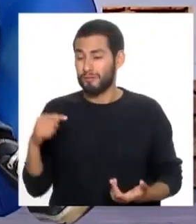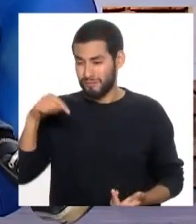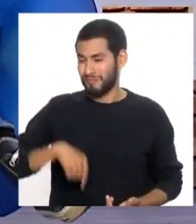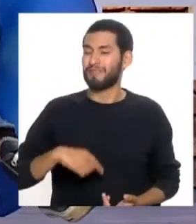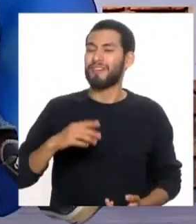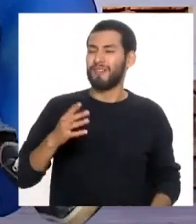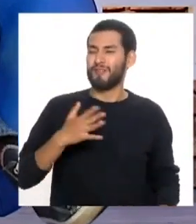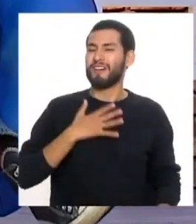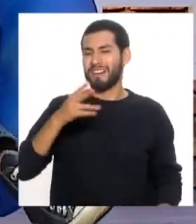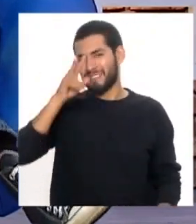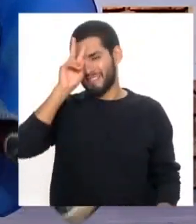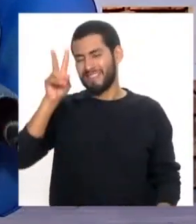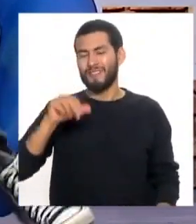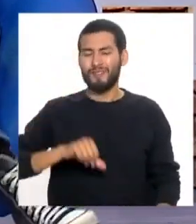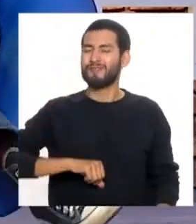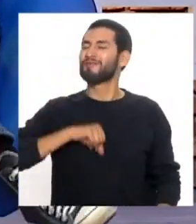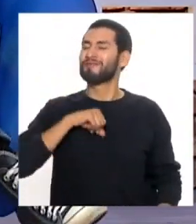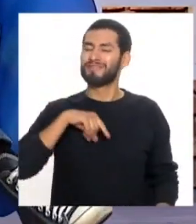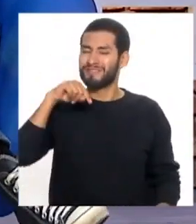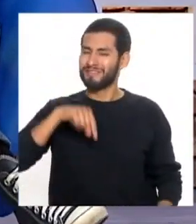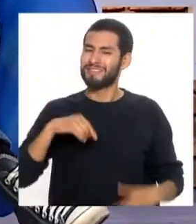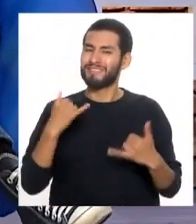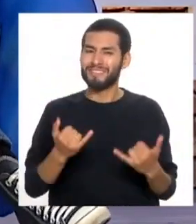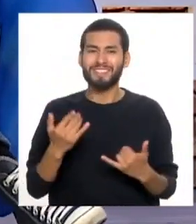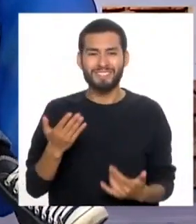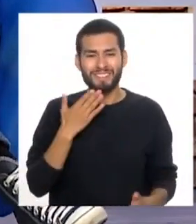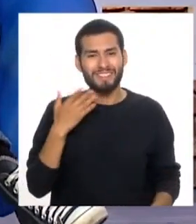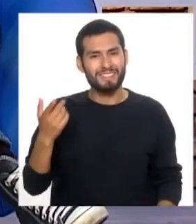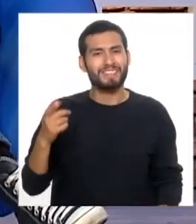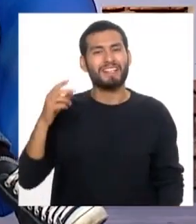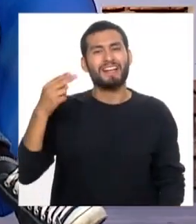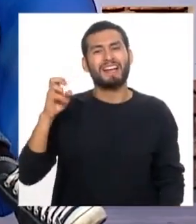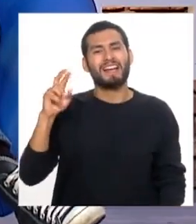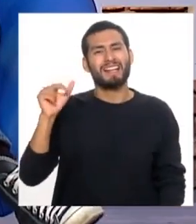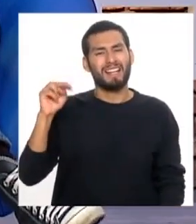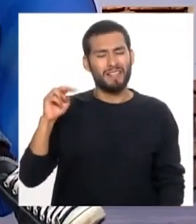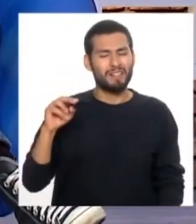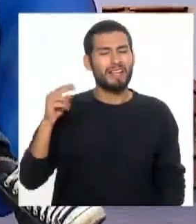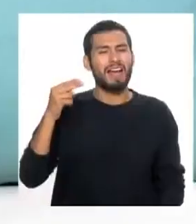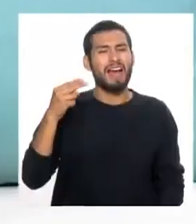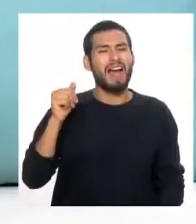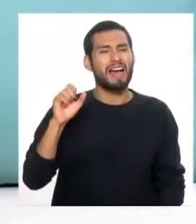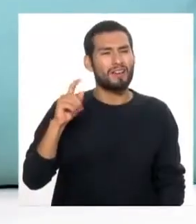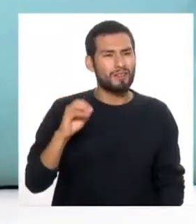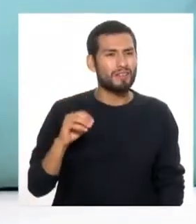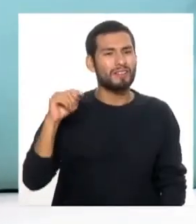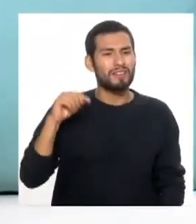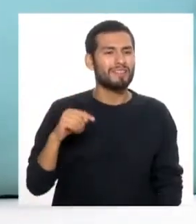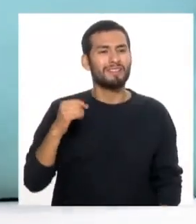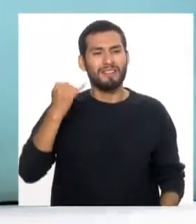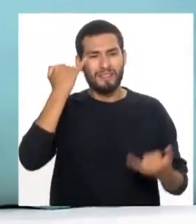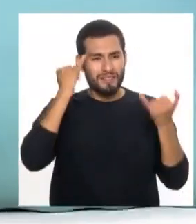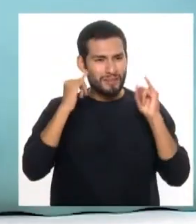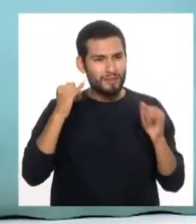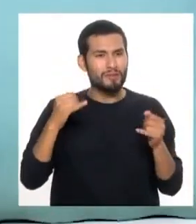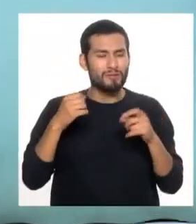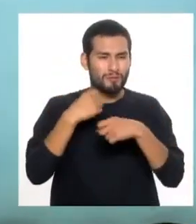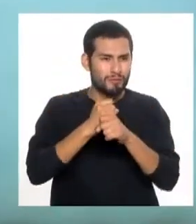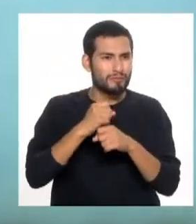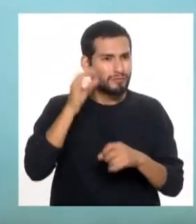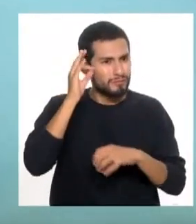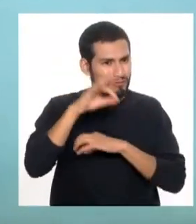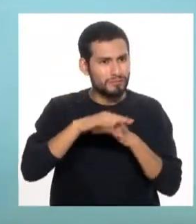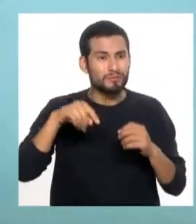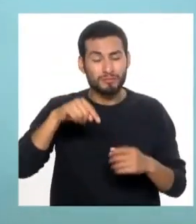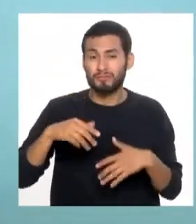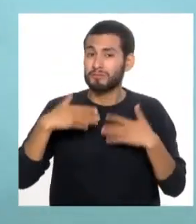nuestra. Bueno, nuestro orgullo peruano de hoy es Hernán Asto, un ingeniero maravilloso, creador, innovador y que sobre